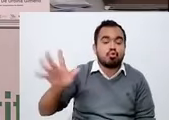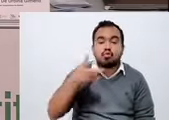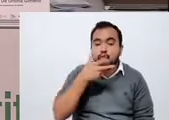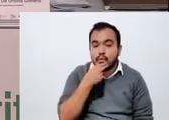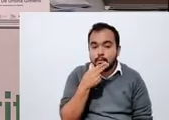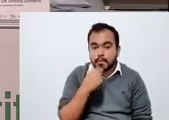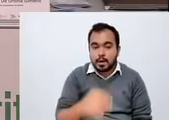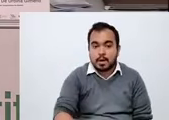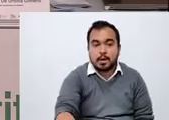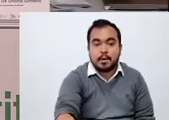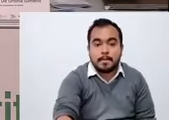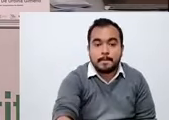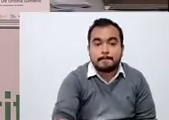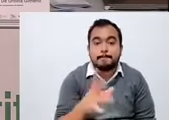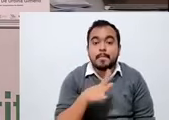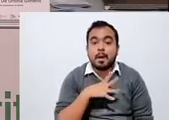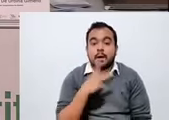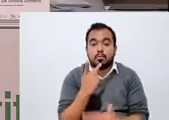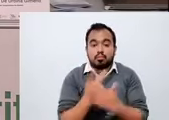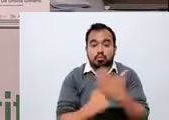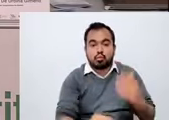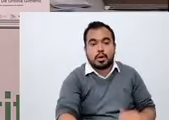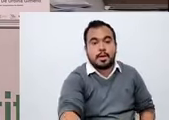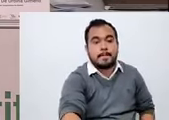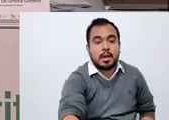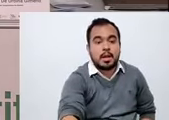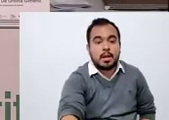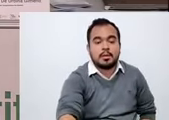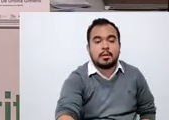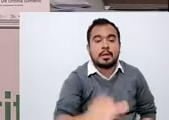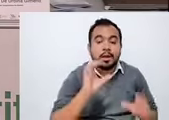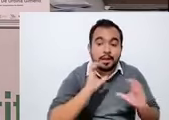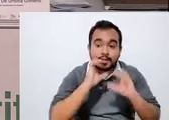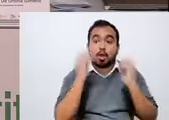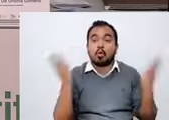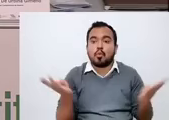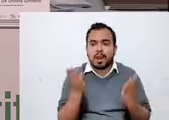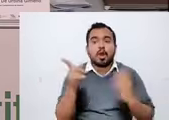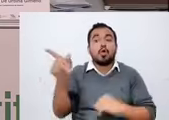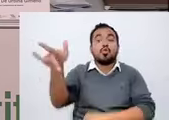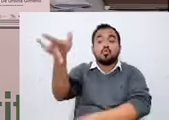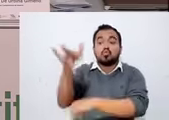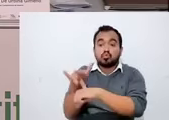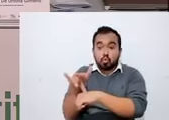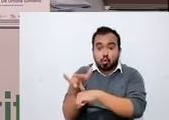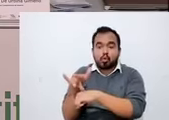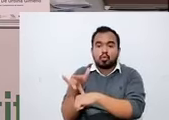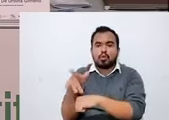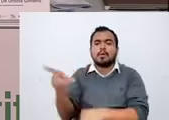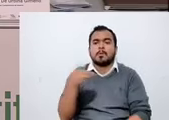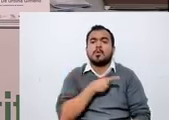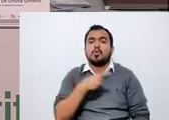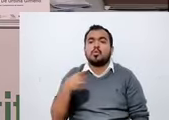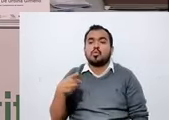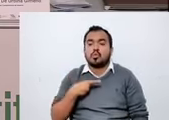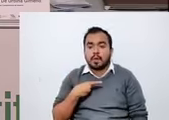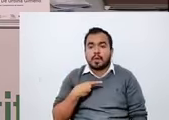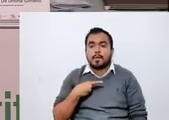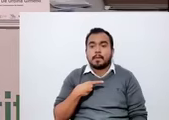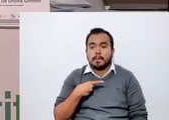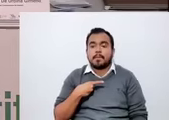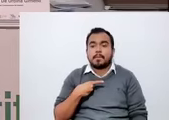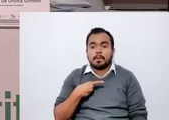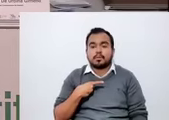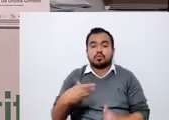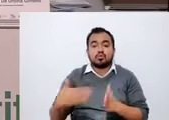programa de estos de cantar, bailar y no sé qué, a ti te toca que tienes que estar en la cocina de un